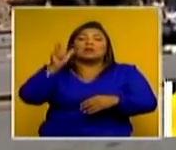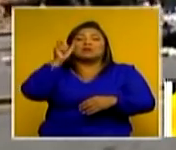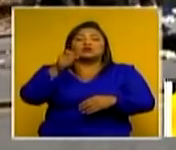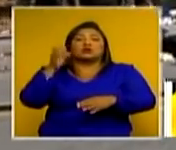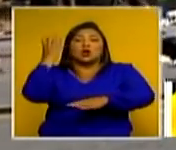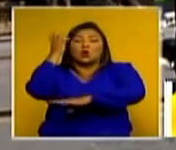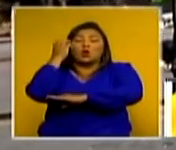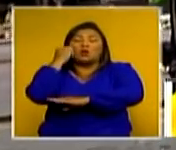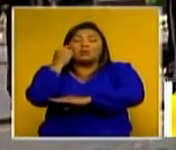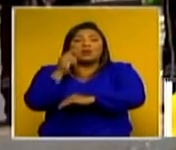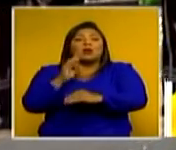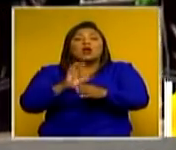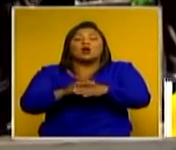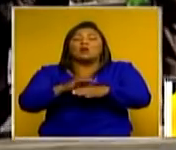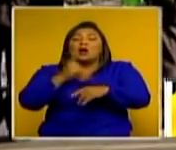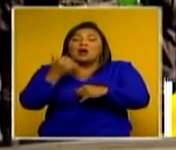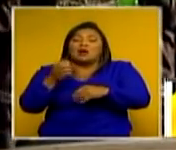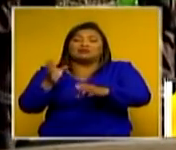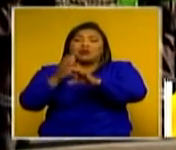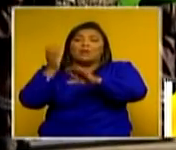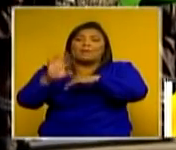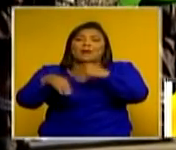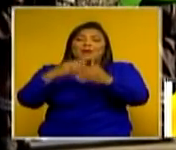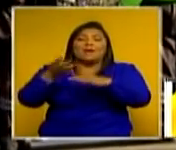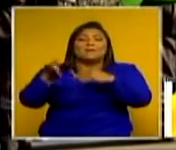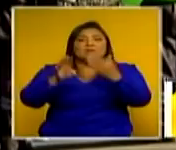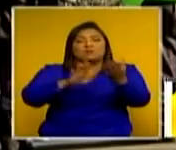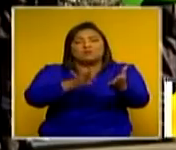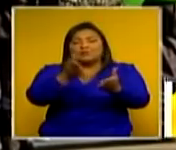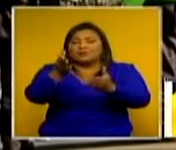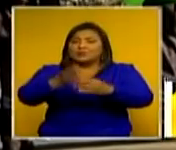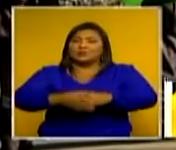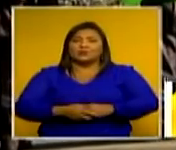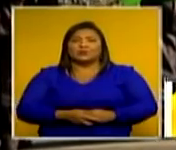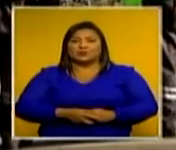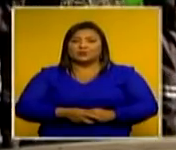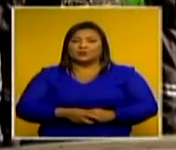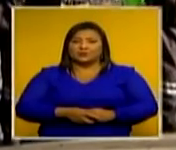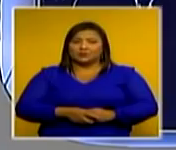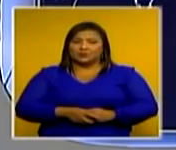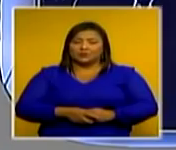terminó bruscamente aquí esa noticia